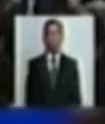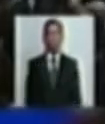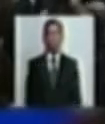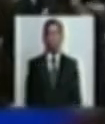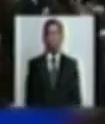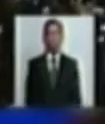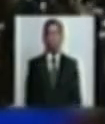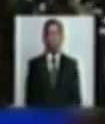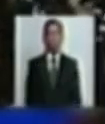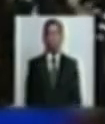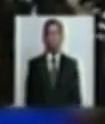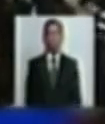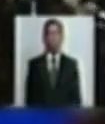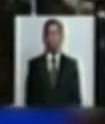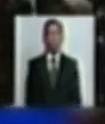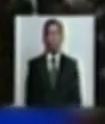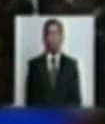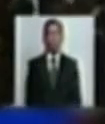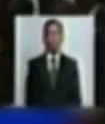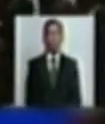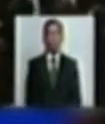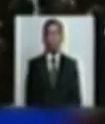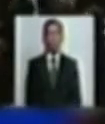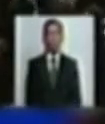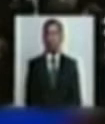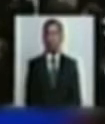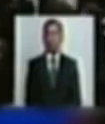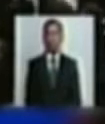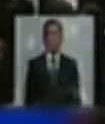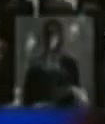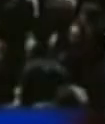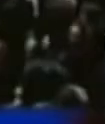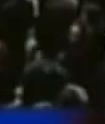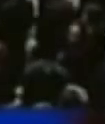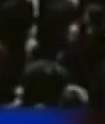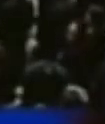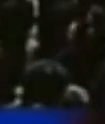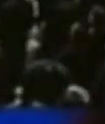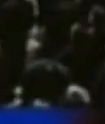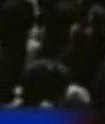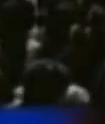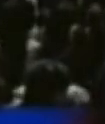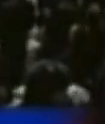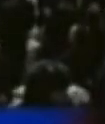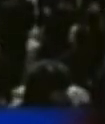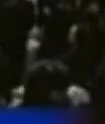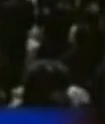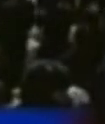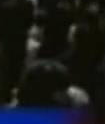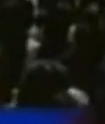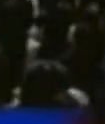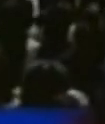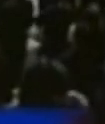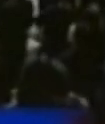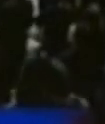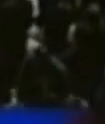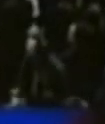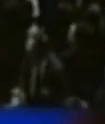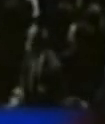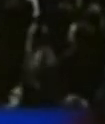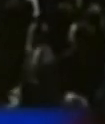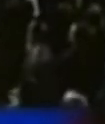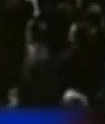dice, vamos a respetar el fallo de La Haya. Frente a ese panorama, ¿qué usted puede